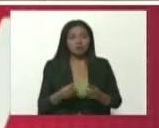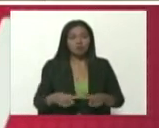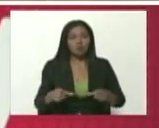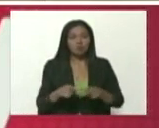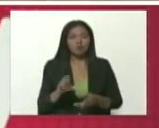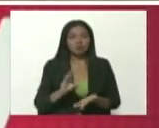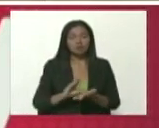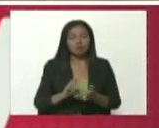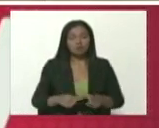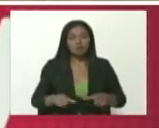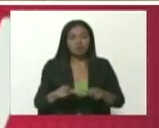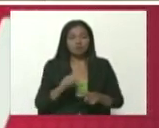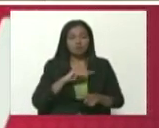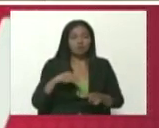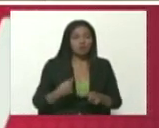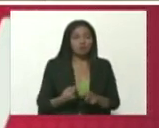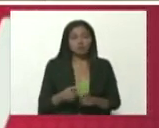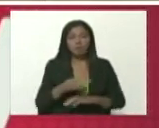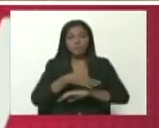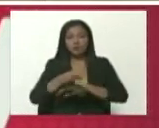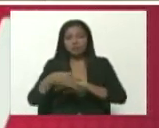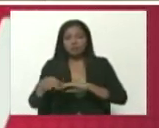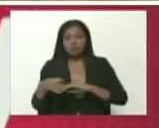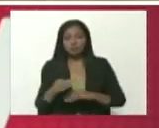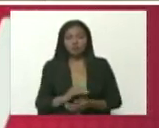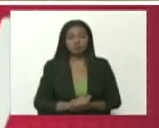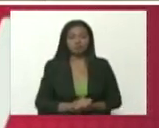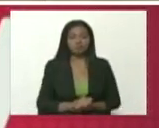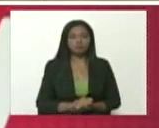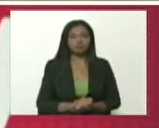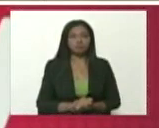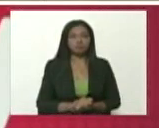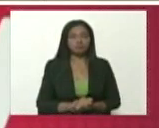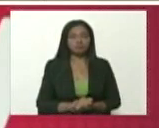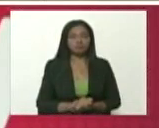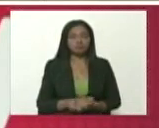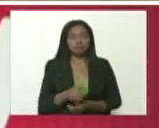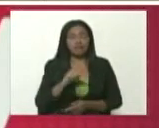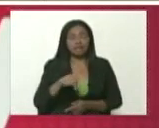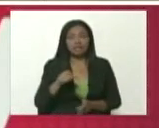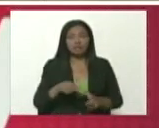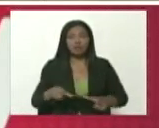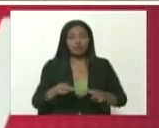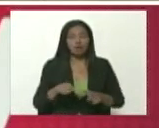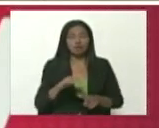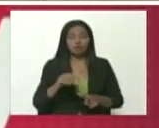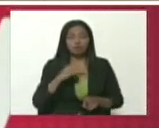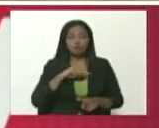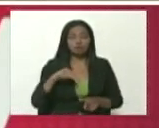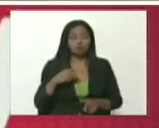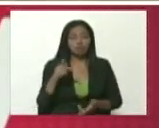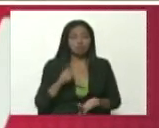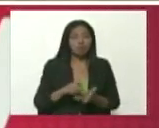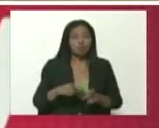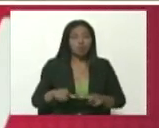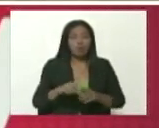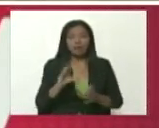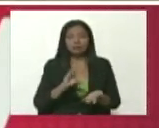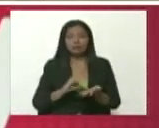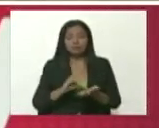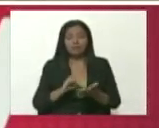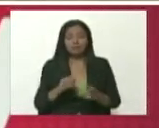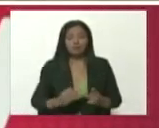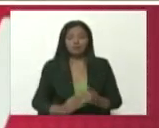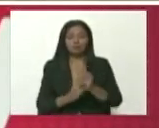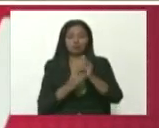centro piloto de nuestro municipio, camarada presidente. Acá donde estamos en este momento, es un megacentro, el centro piloto